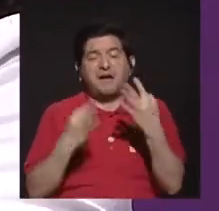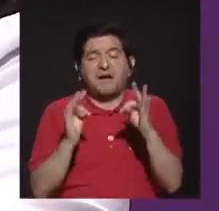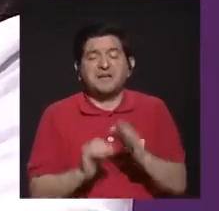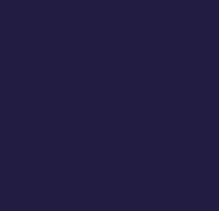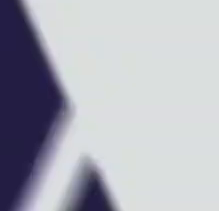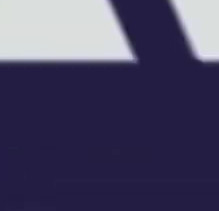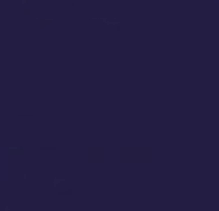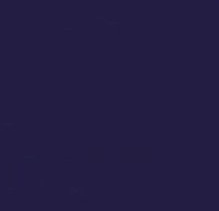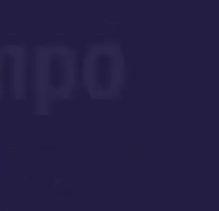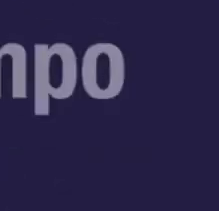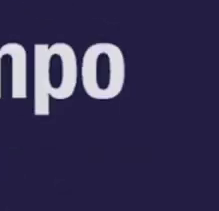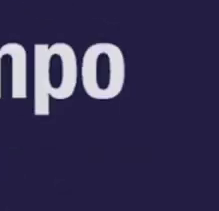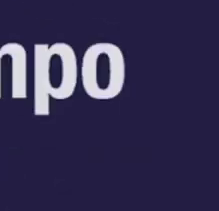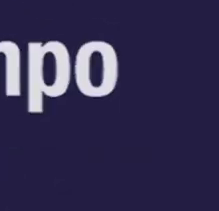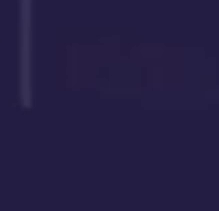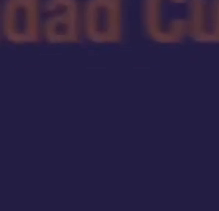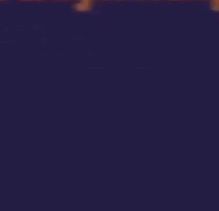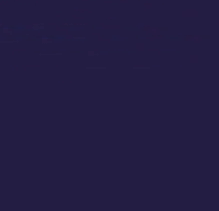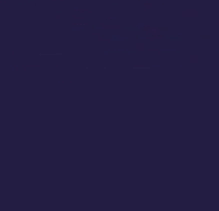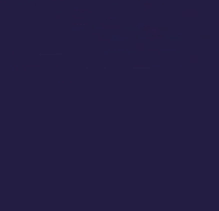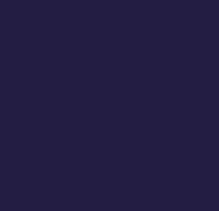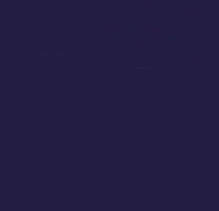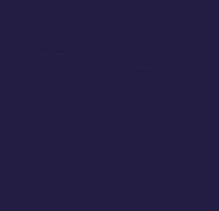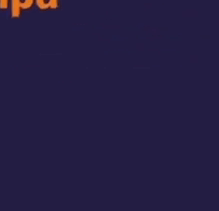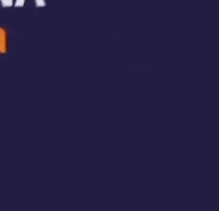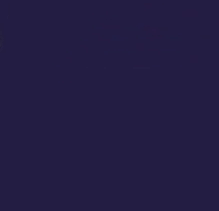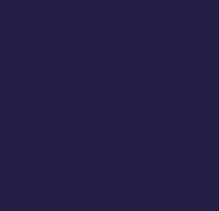y lo enfocamos por partes